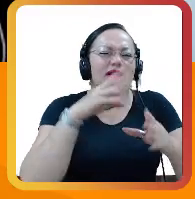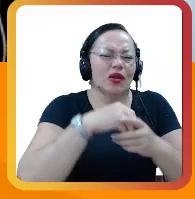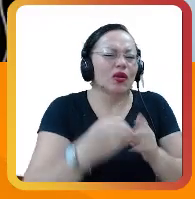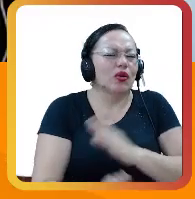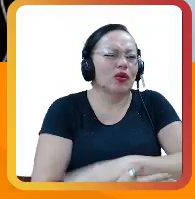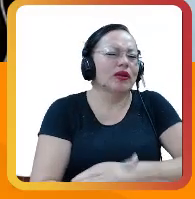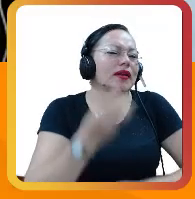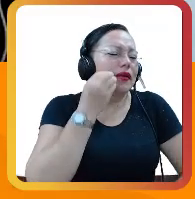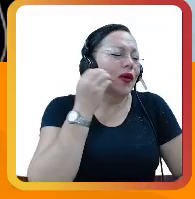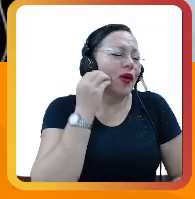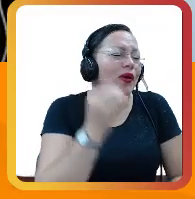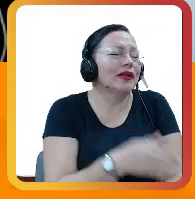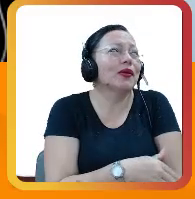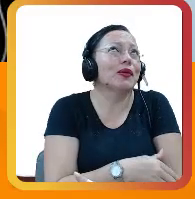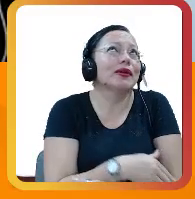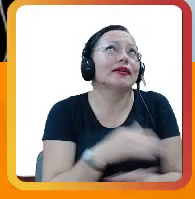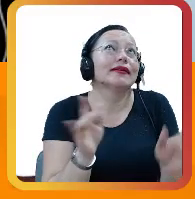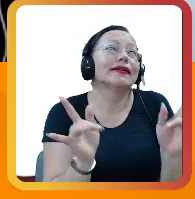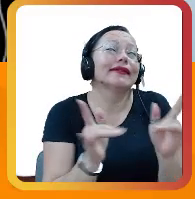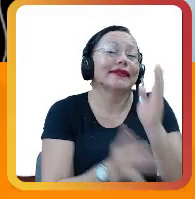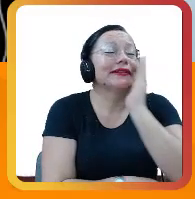calmaditos, muy quietos, ah, realmente.